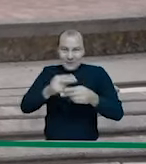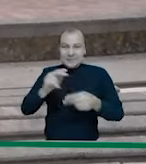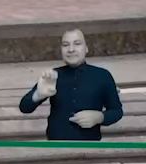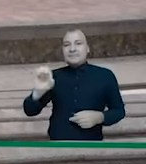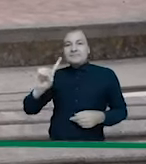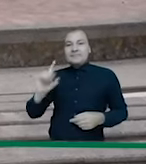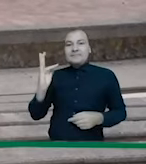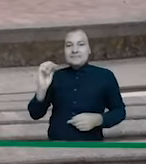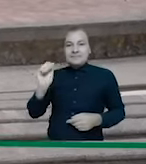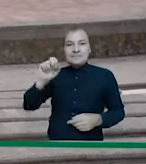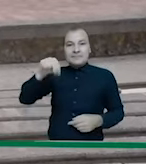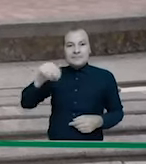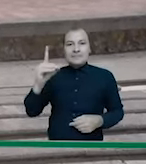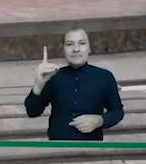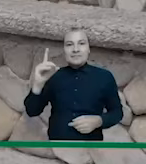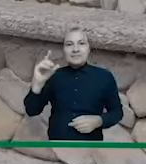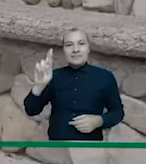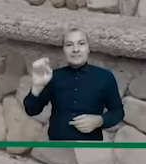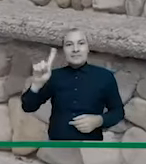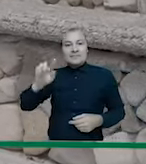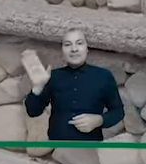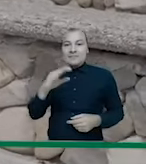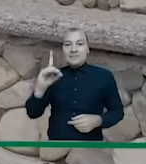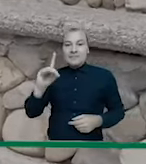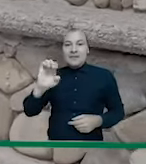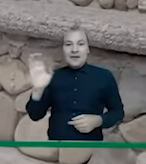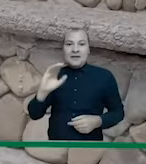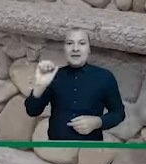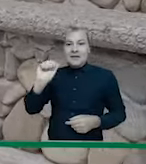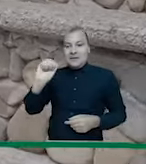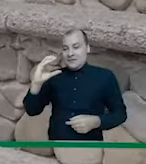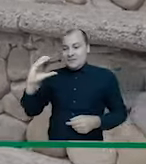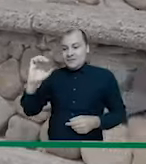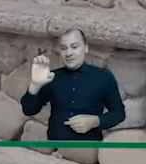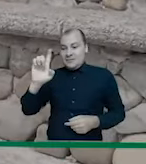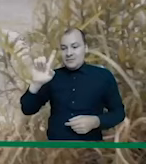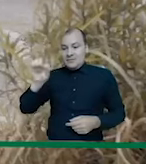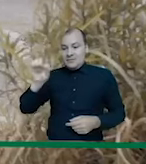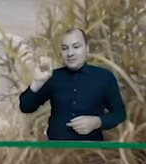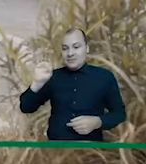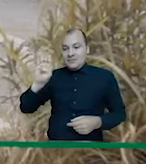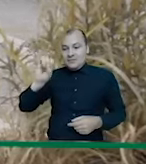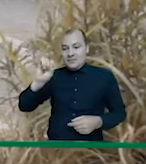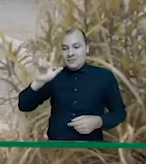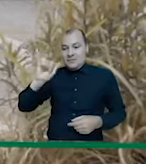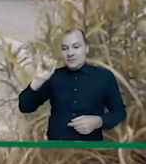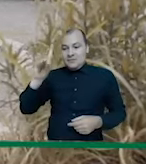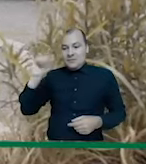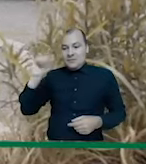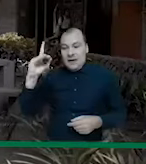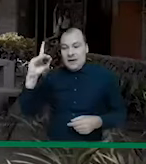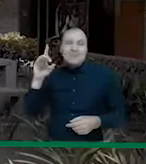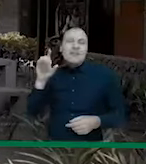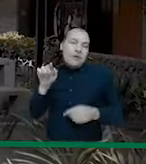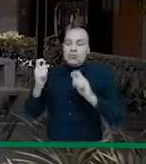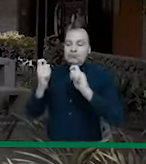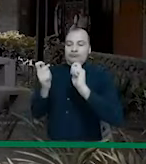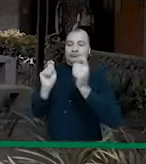época no contaban con lo que hoy denominamos estándares de accesibilidad, que implica un concepto de